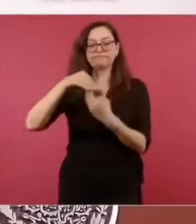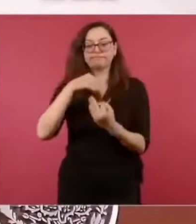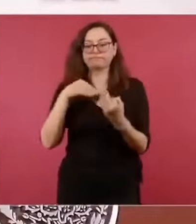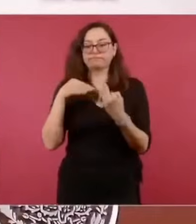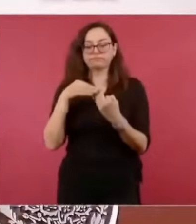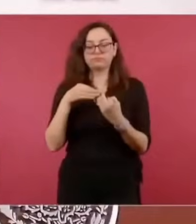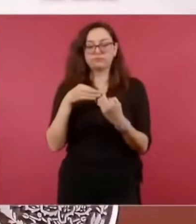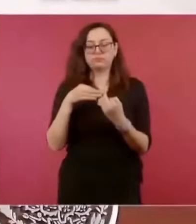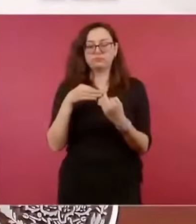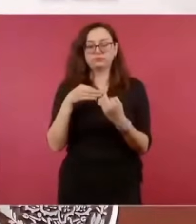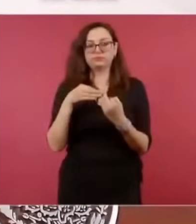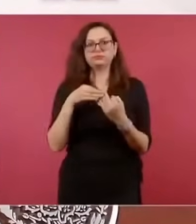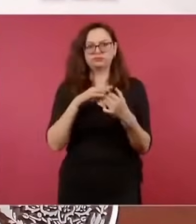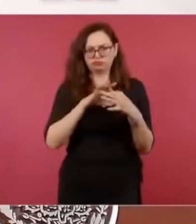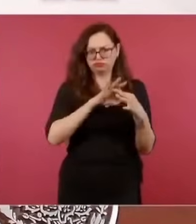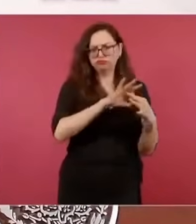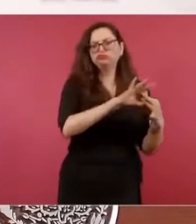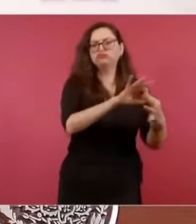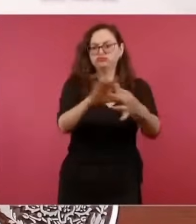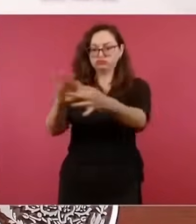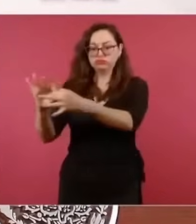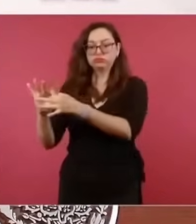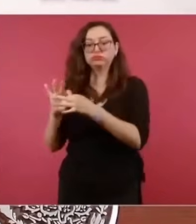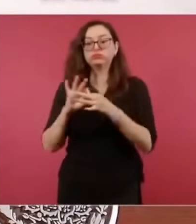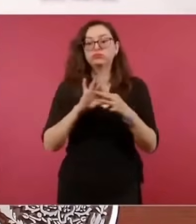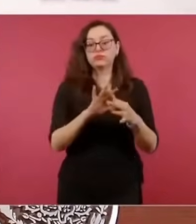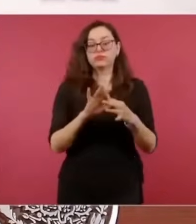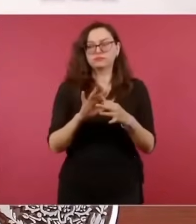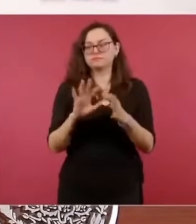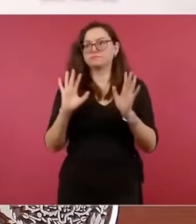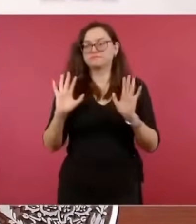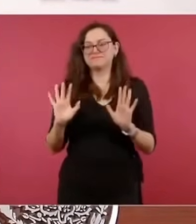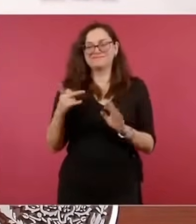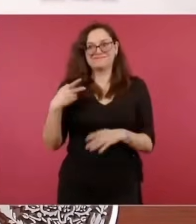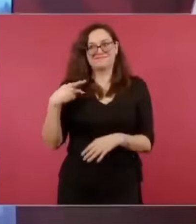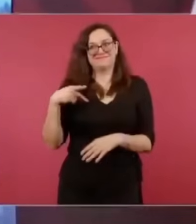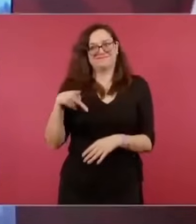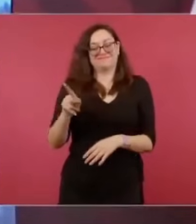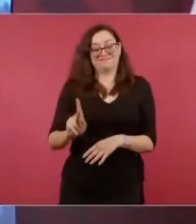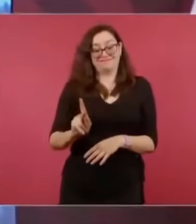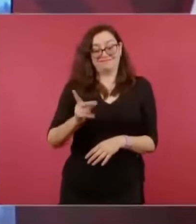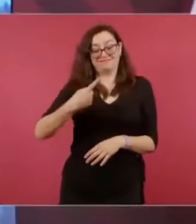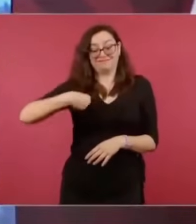Nada más que nos costó mucho.